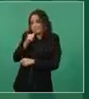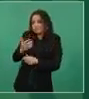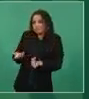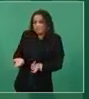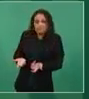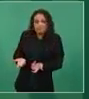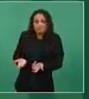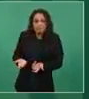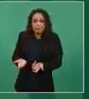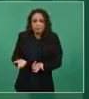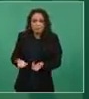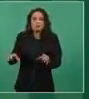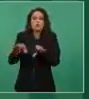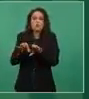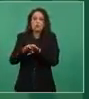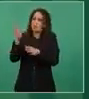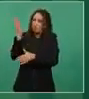pasar a la historia